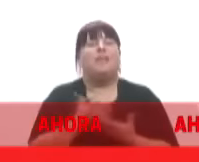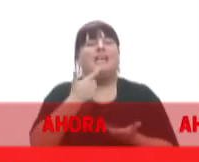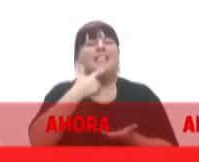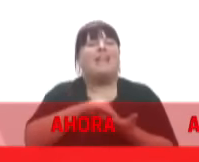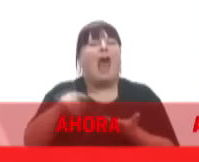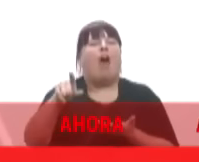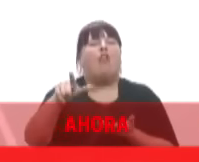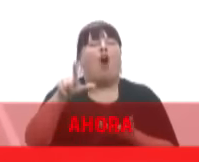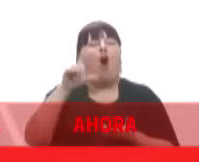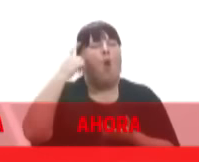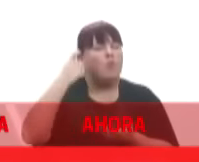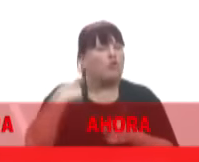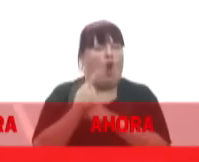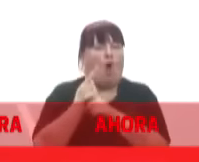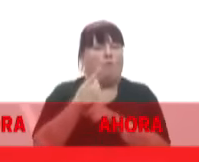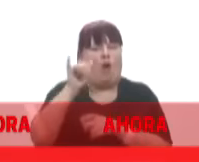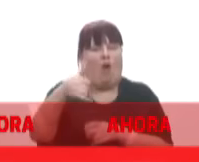Lustó.